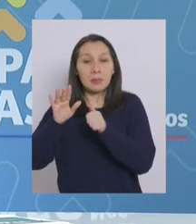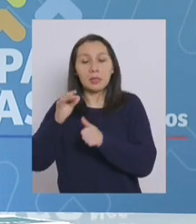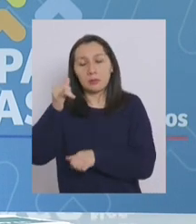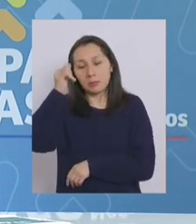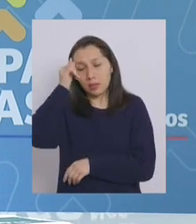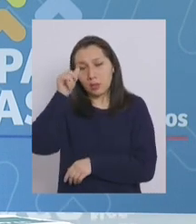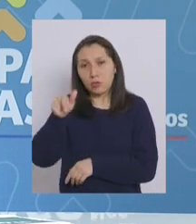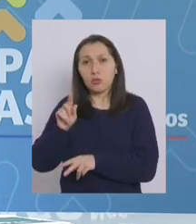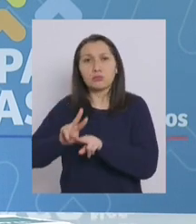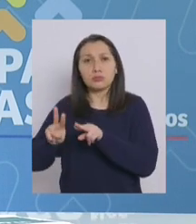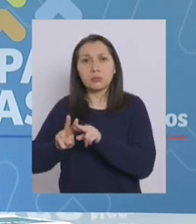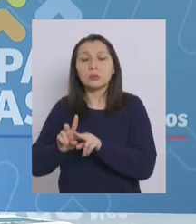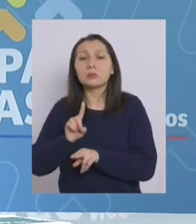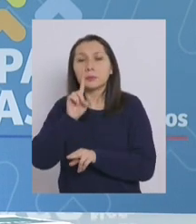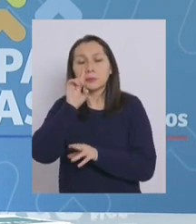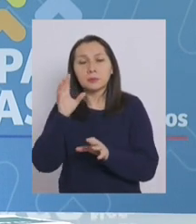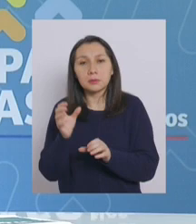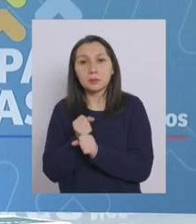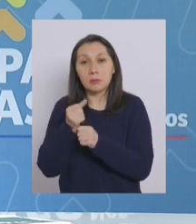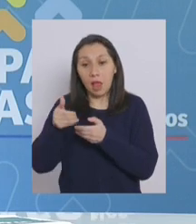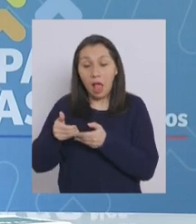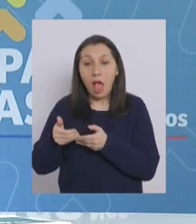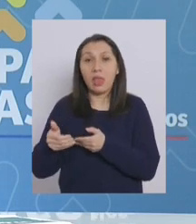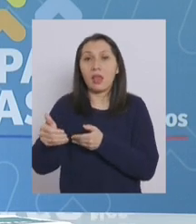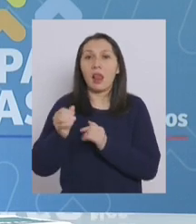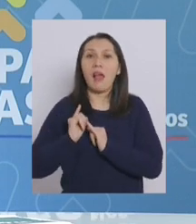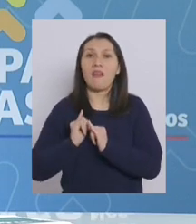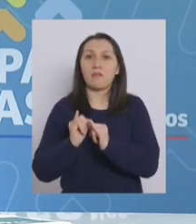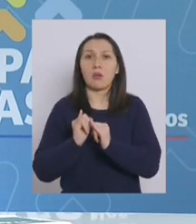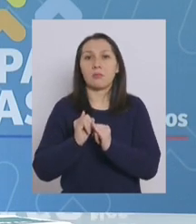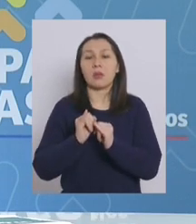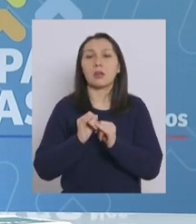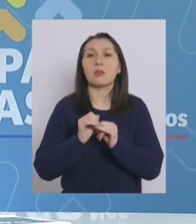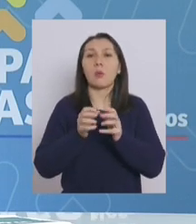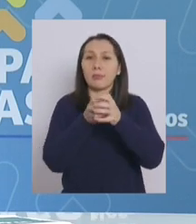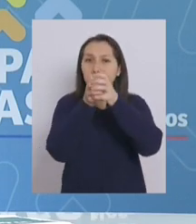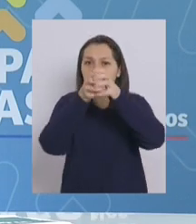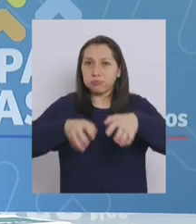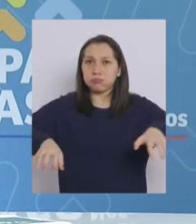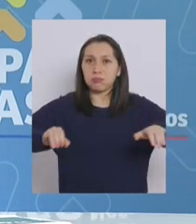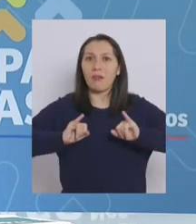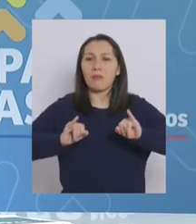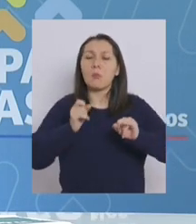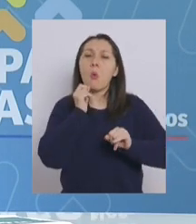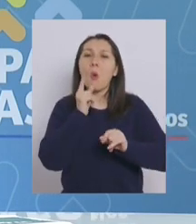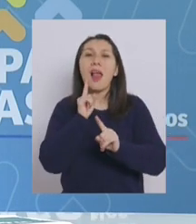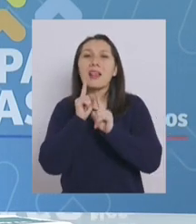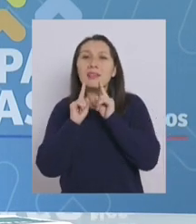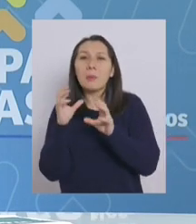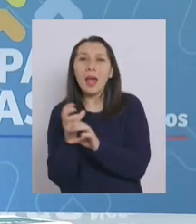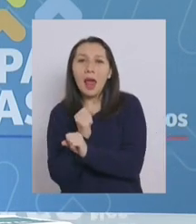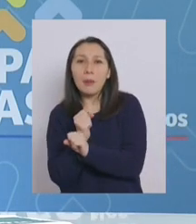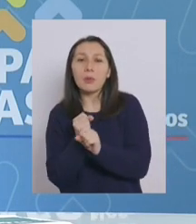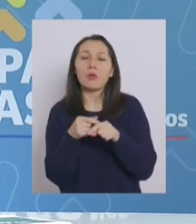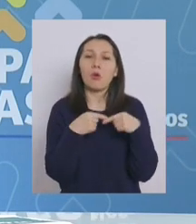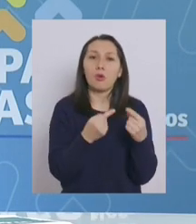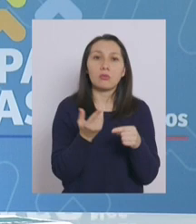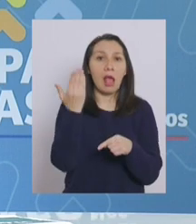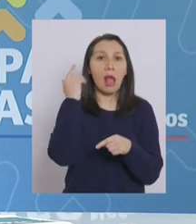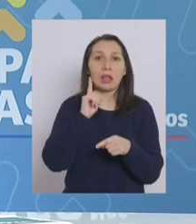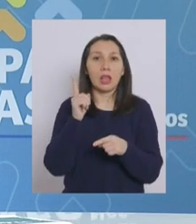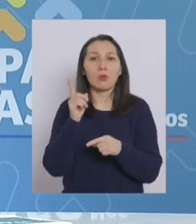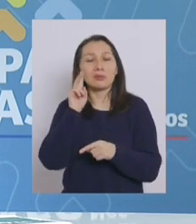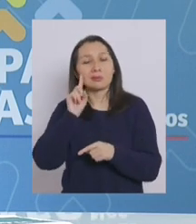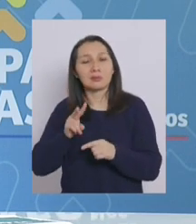Más de 6.000 exámenes, fueron hechos en este caso, y de ahora en adelante vamos a ir dando la información desagregada por test de antígeno que originalmente no se